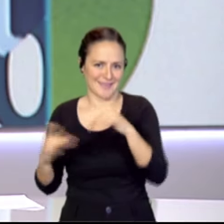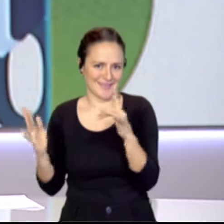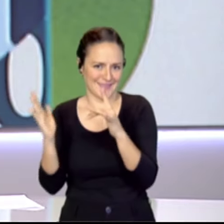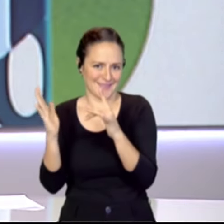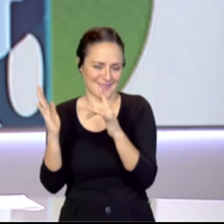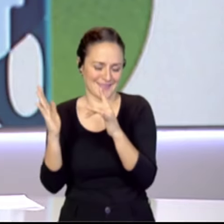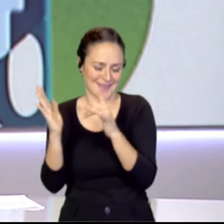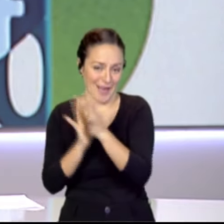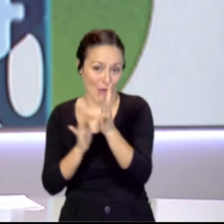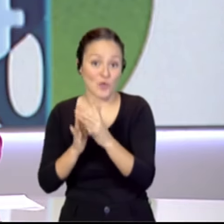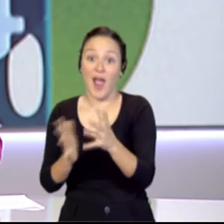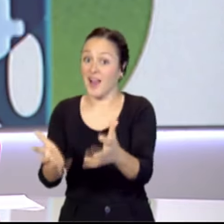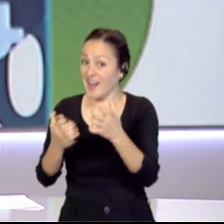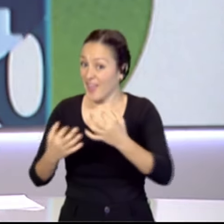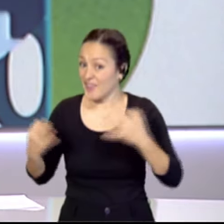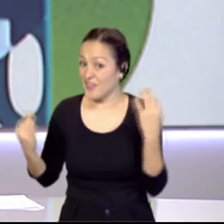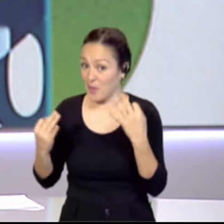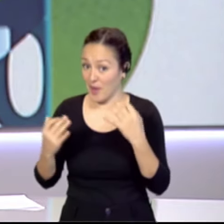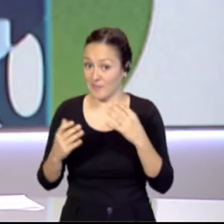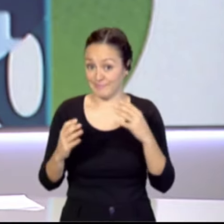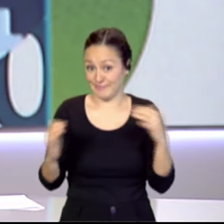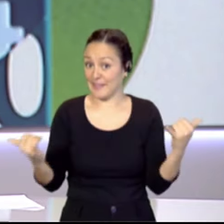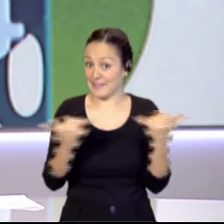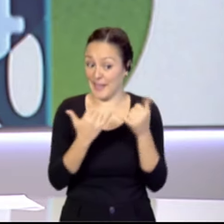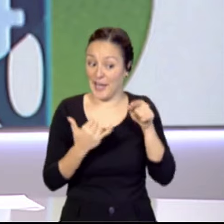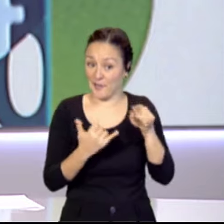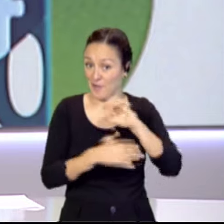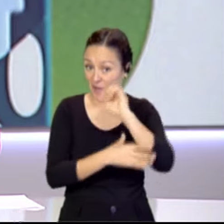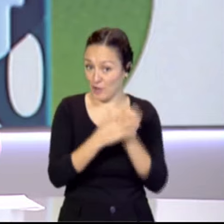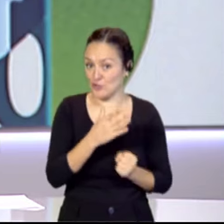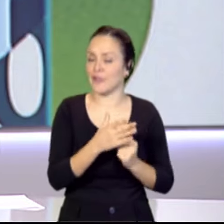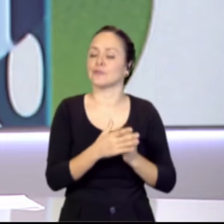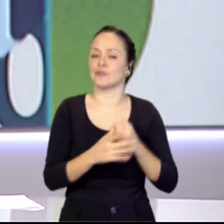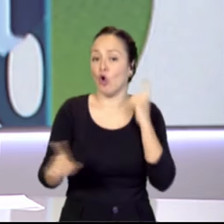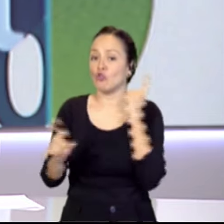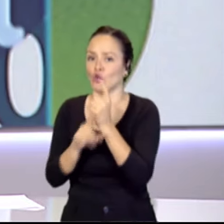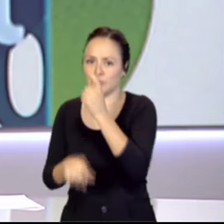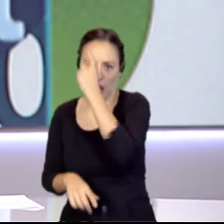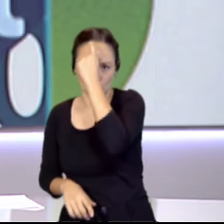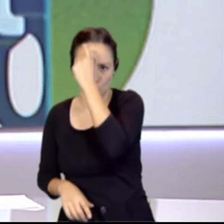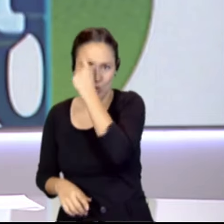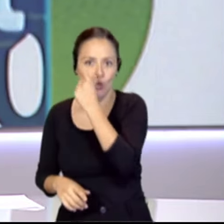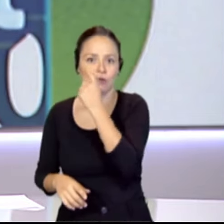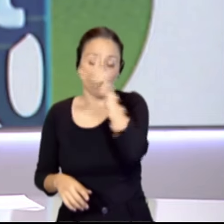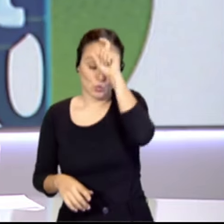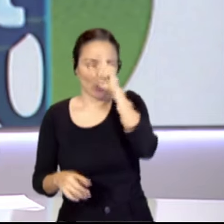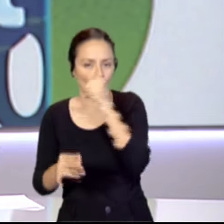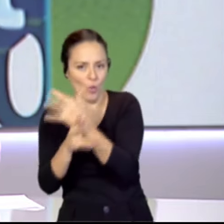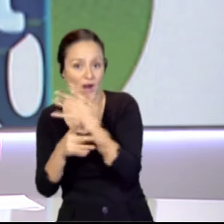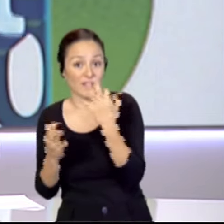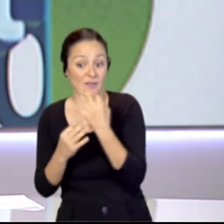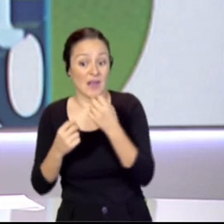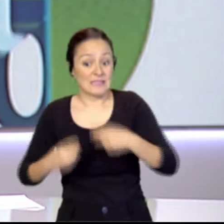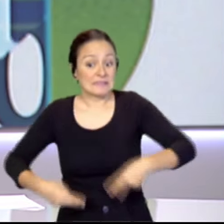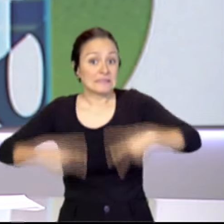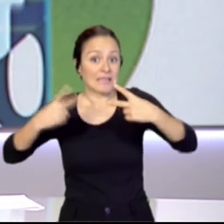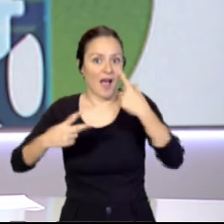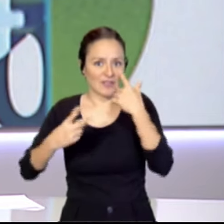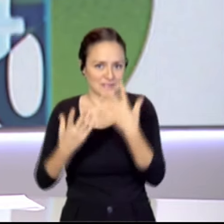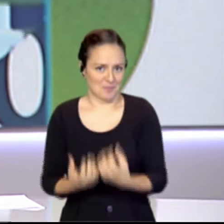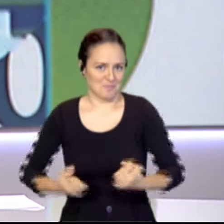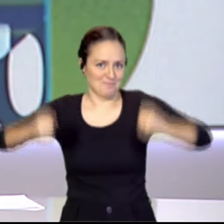o ganar en Lenovo tenerife sin margen de error se jugará ante el tofas bursa Turco la clasificación para la final F de la